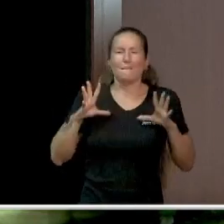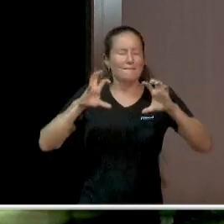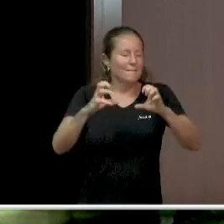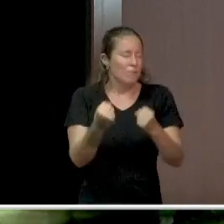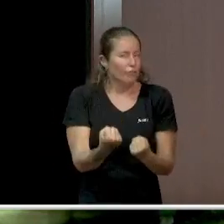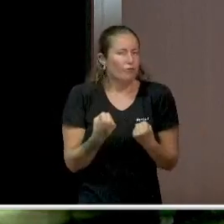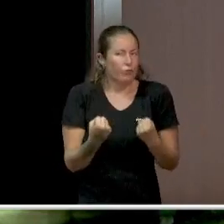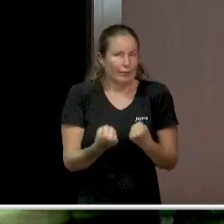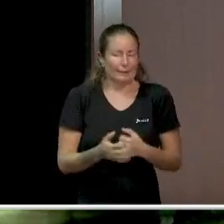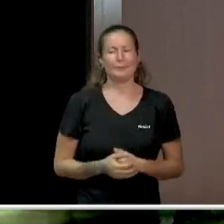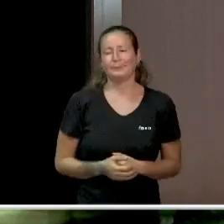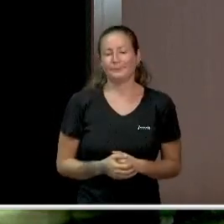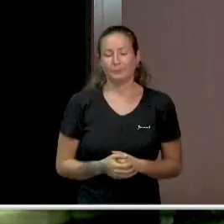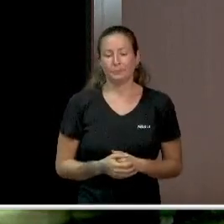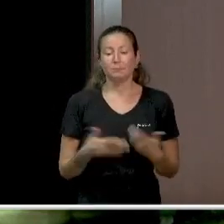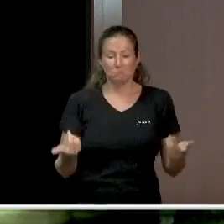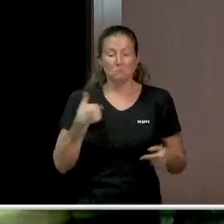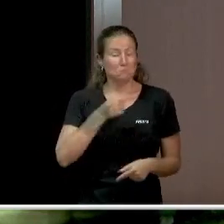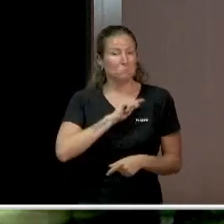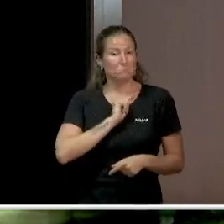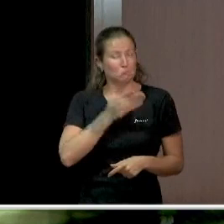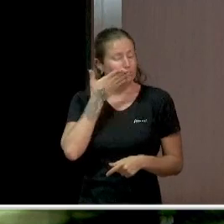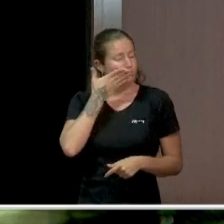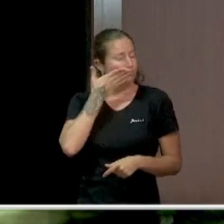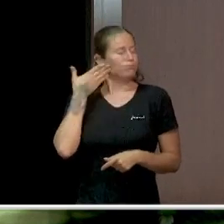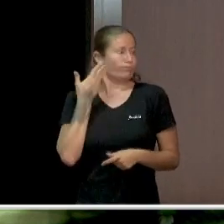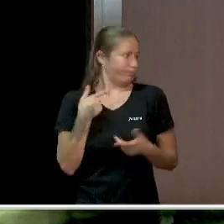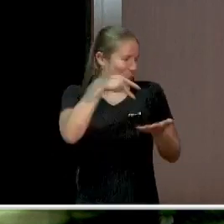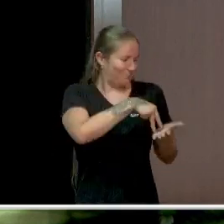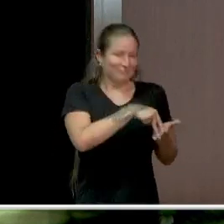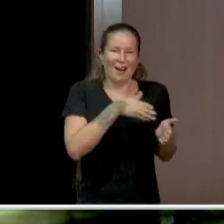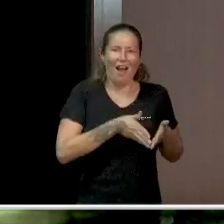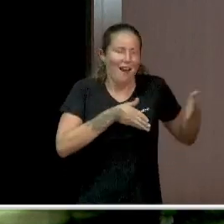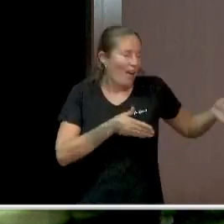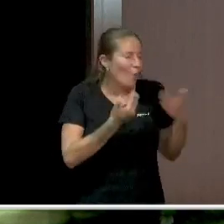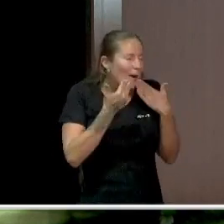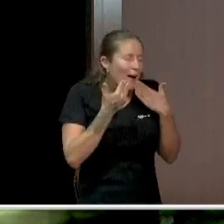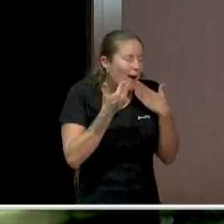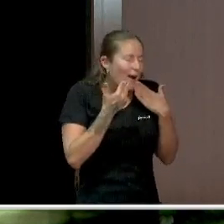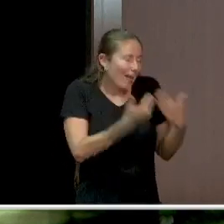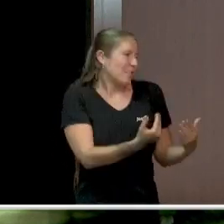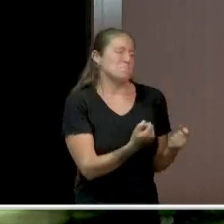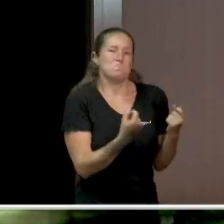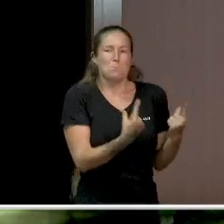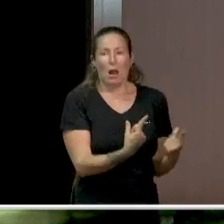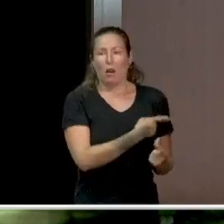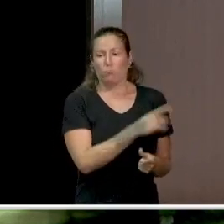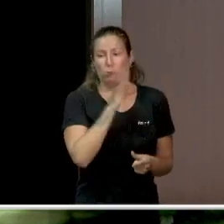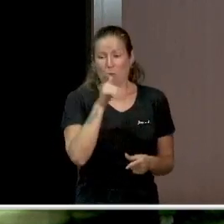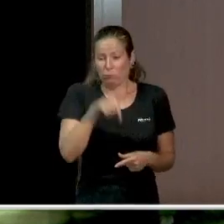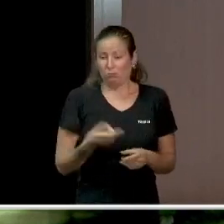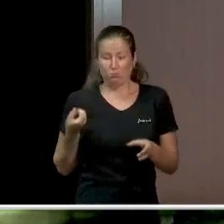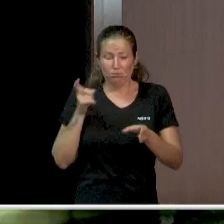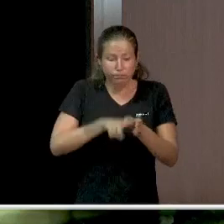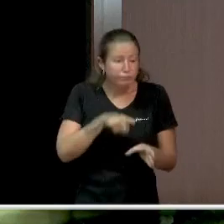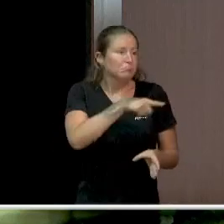del Congreso, y me siento muy honrada de contar con su presencia. Le agradezco muchísimo que haya aceptado